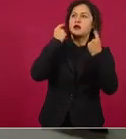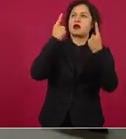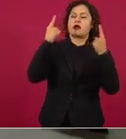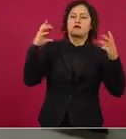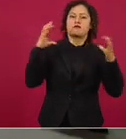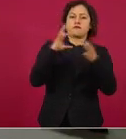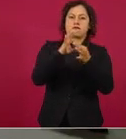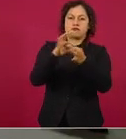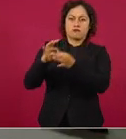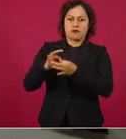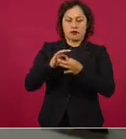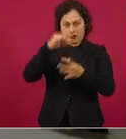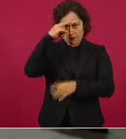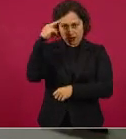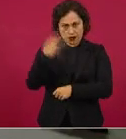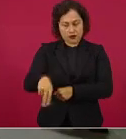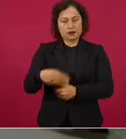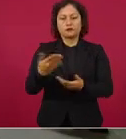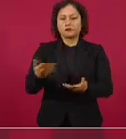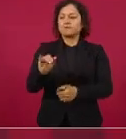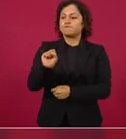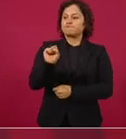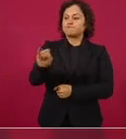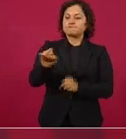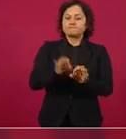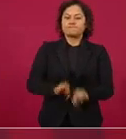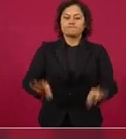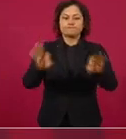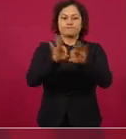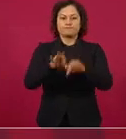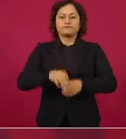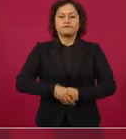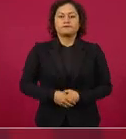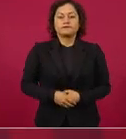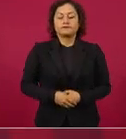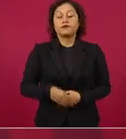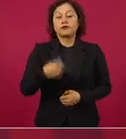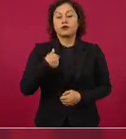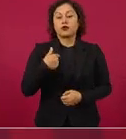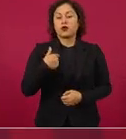sí, es muy importante eso. Acabo de estar el fin de semana en